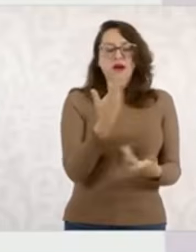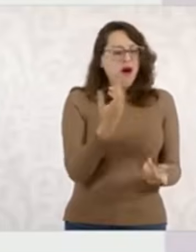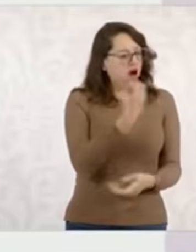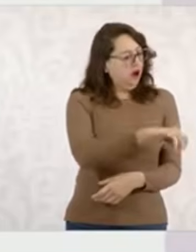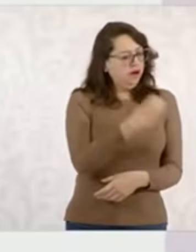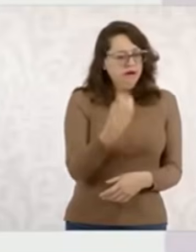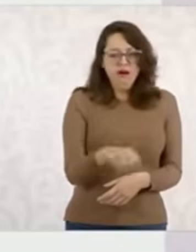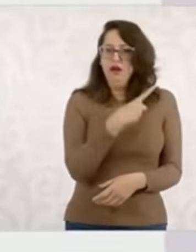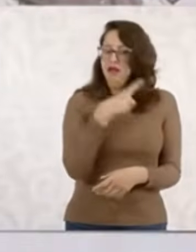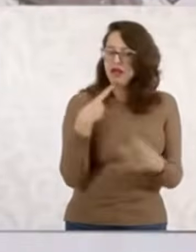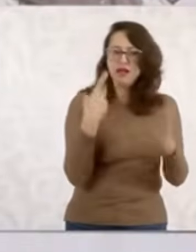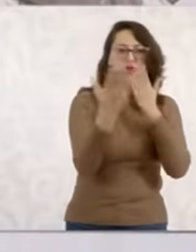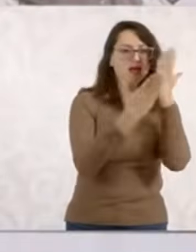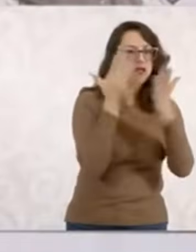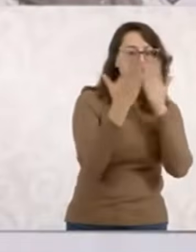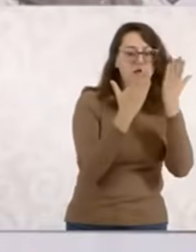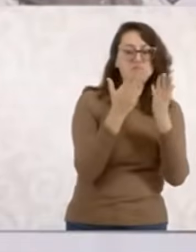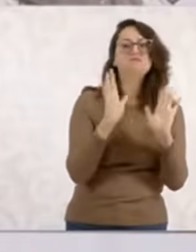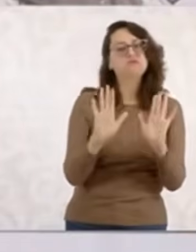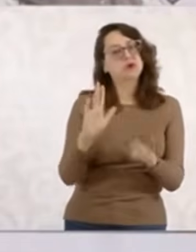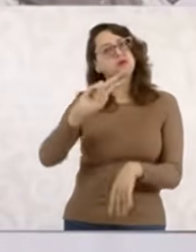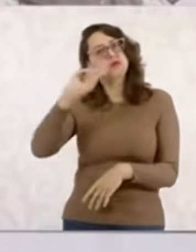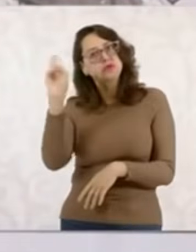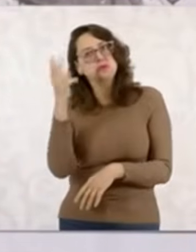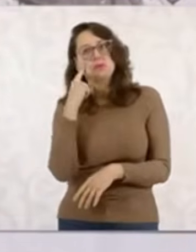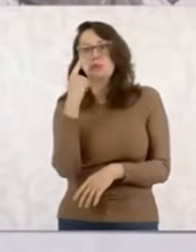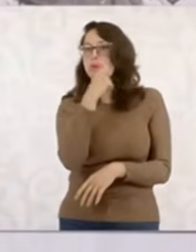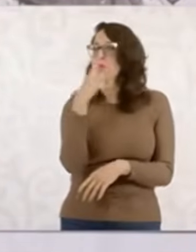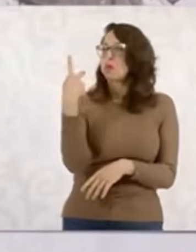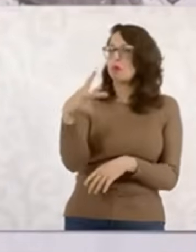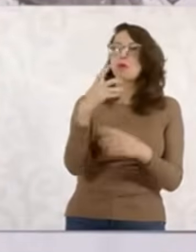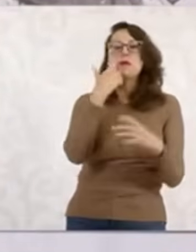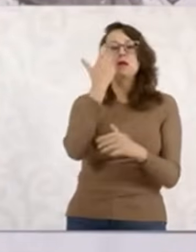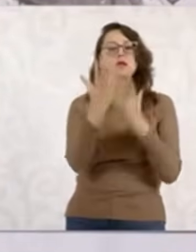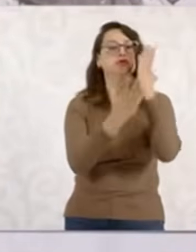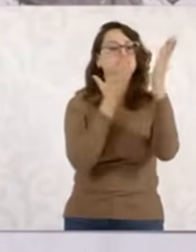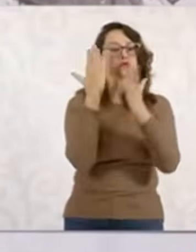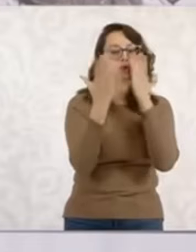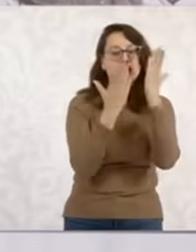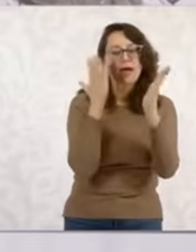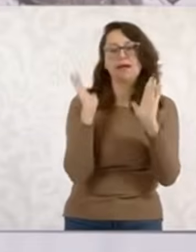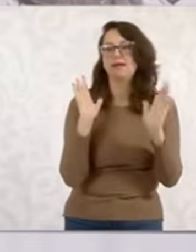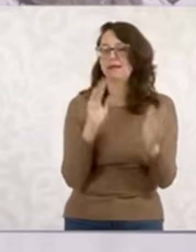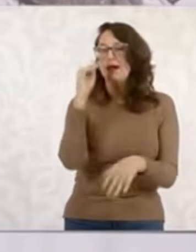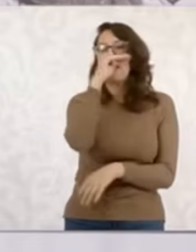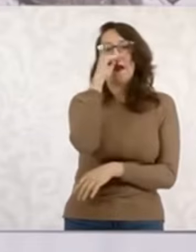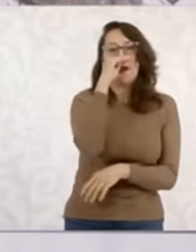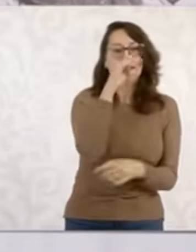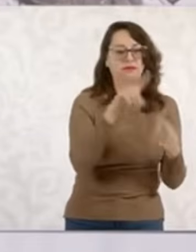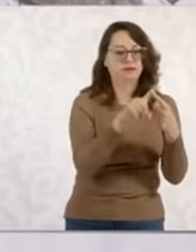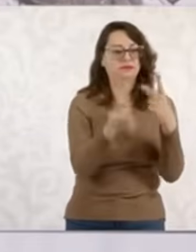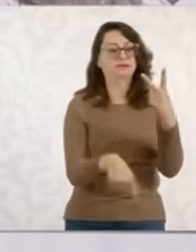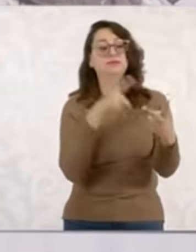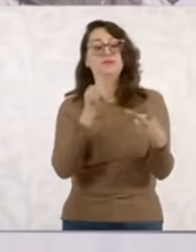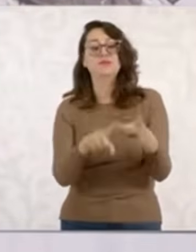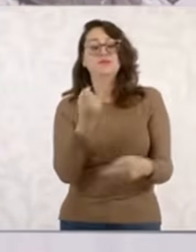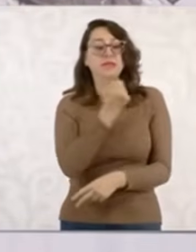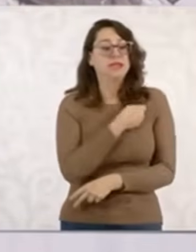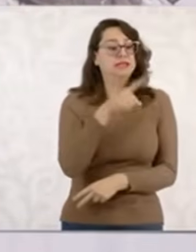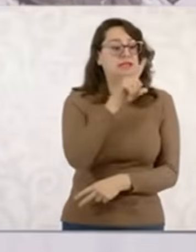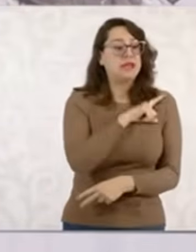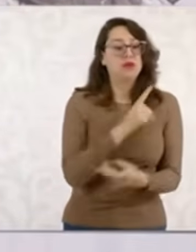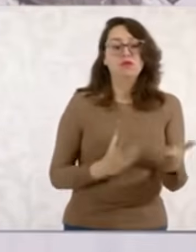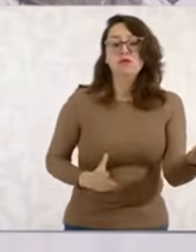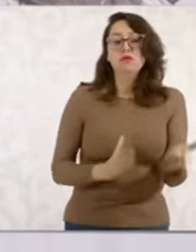desean estudiar en la universidad, que lo pueda hacer de manera gratuita, que tenga acceso a la salud. No importa si